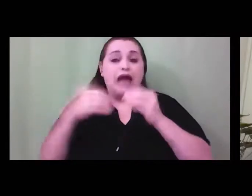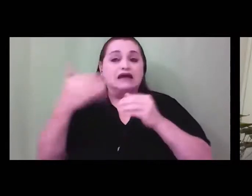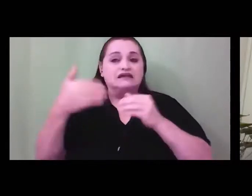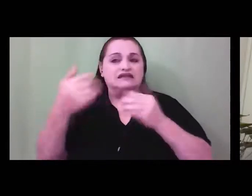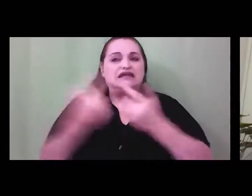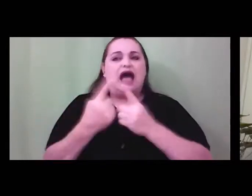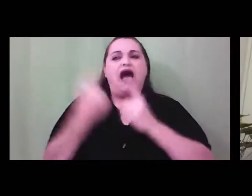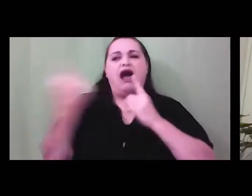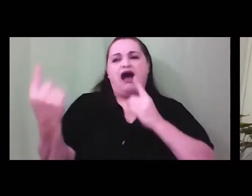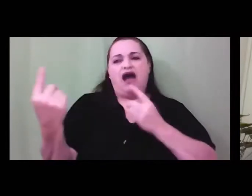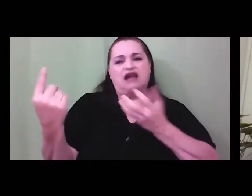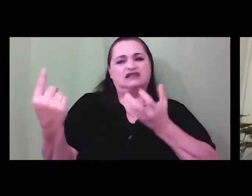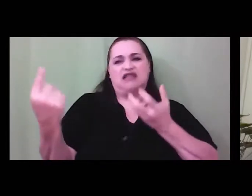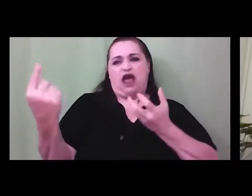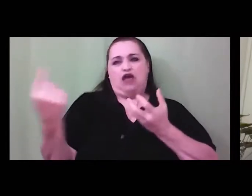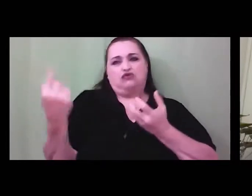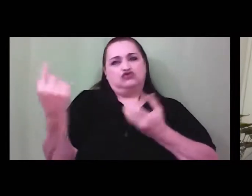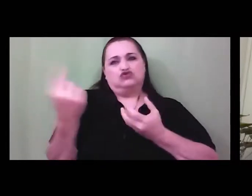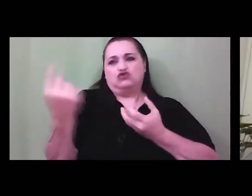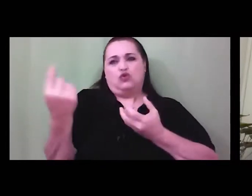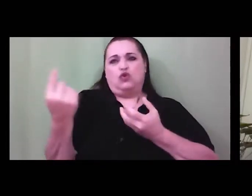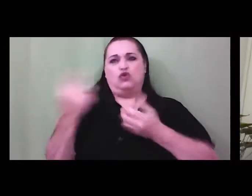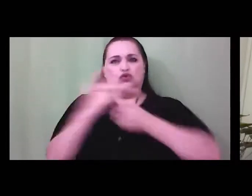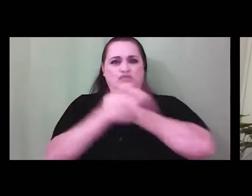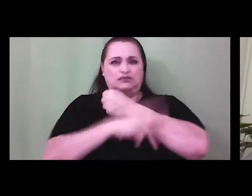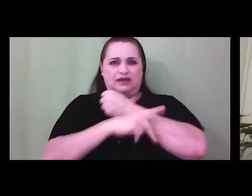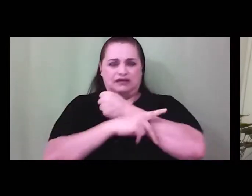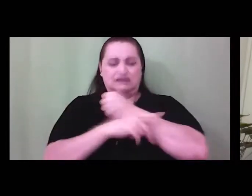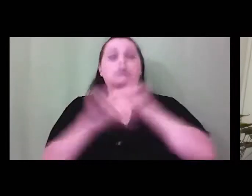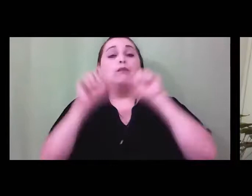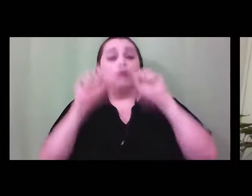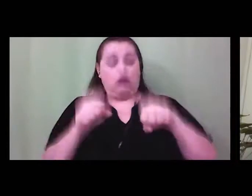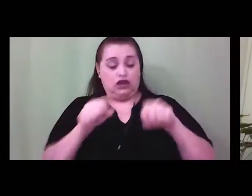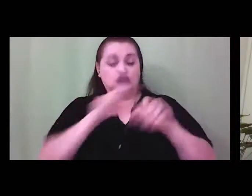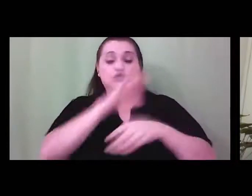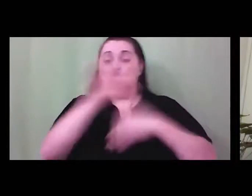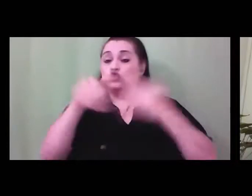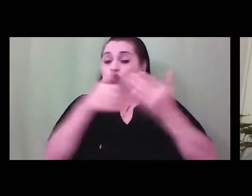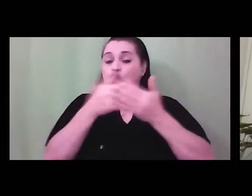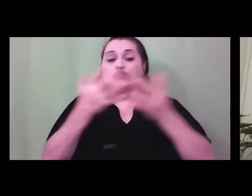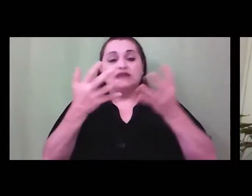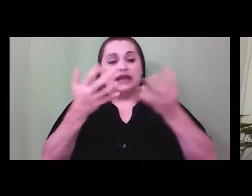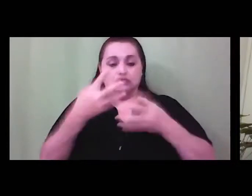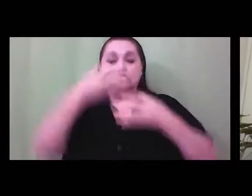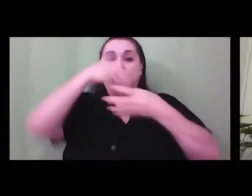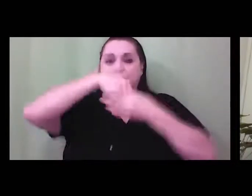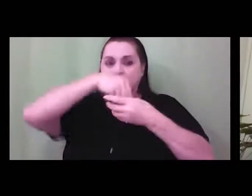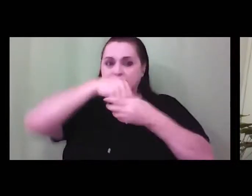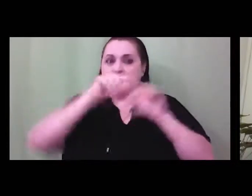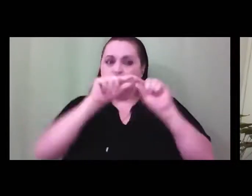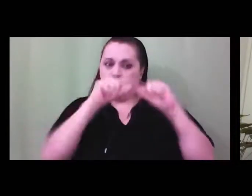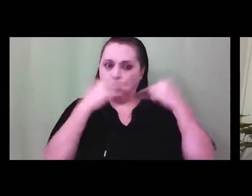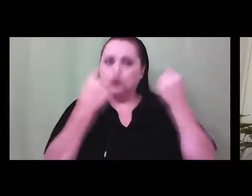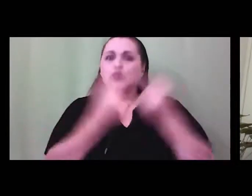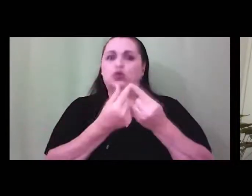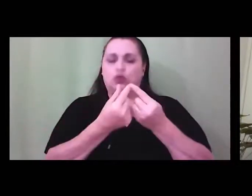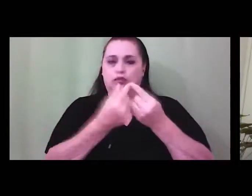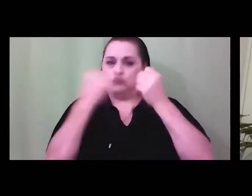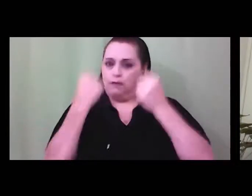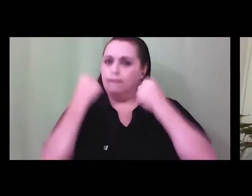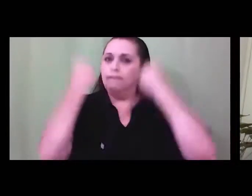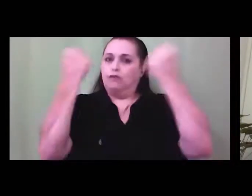aislados. Por eso, todos queremos pertenecer a grupos y todos queremos